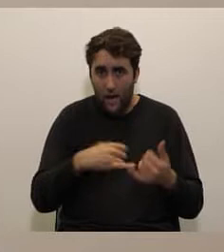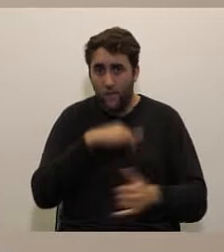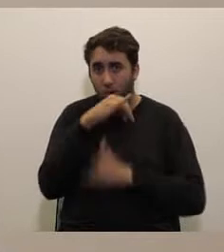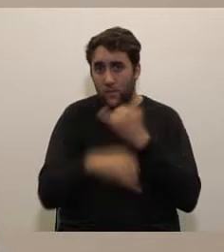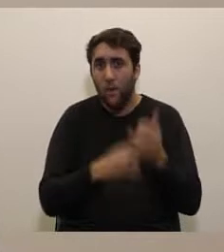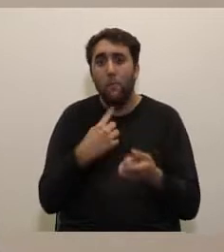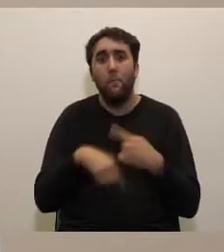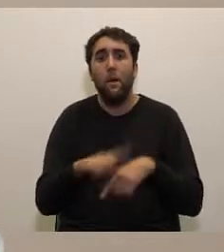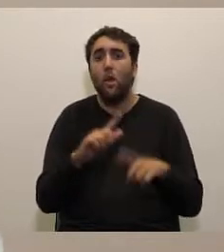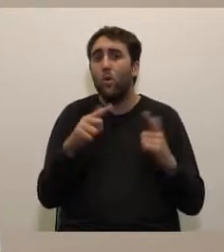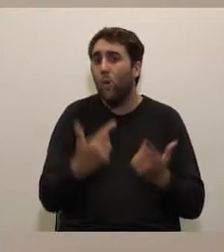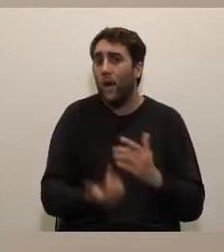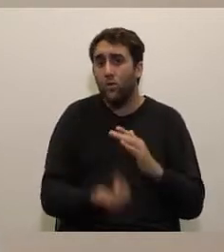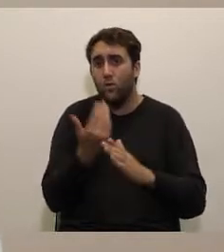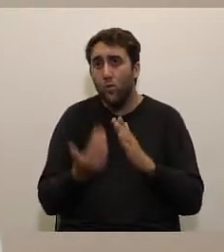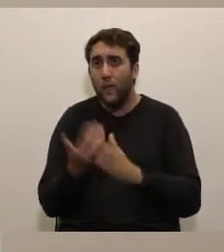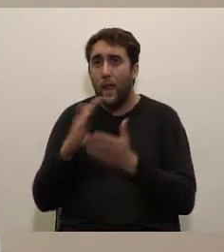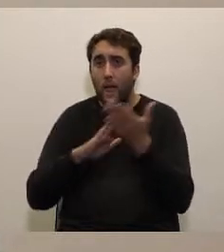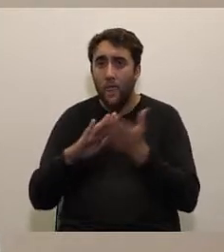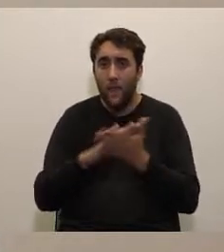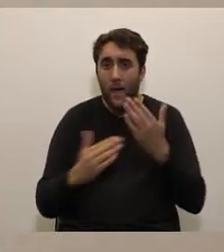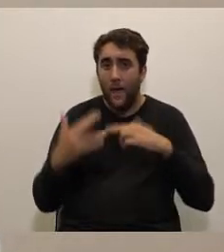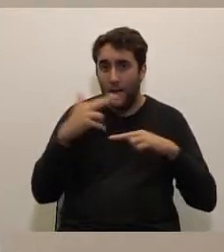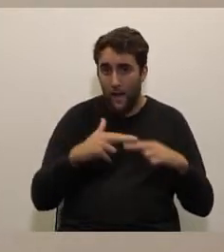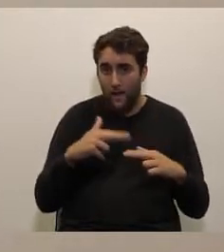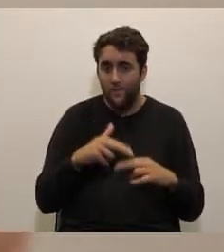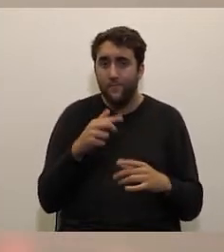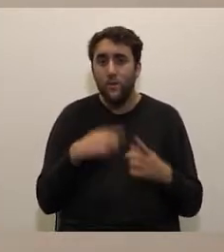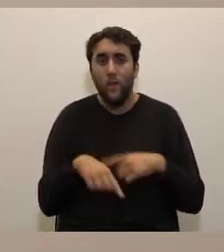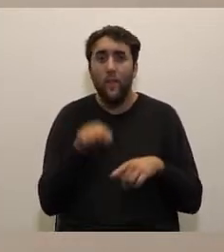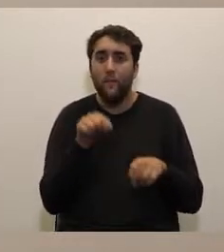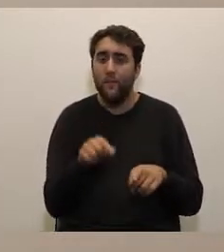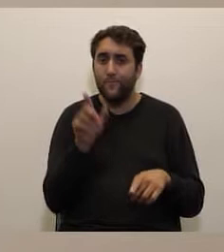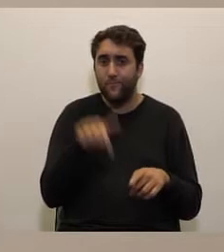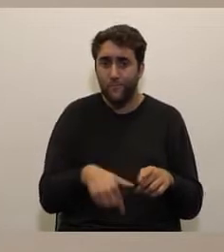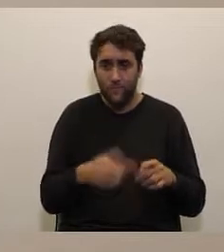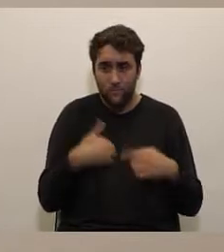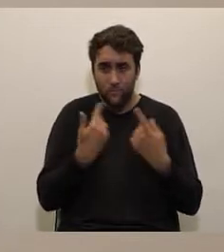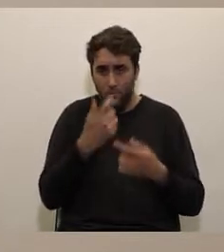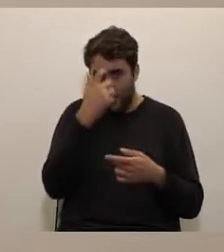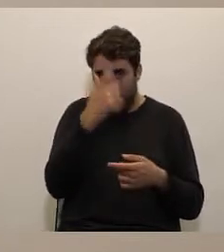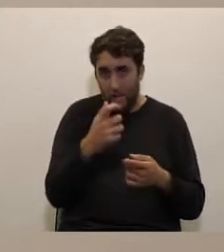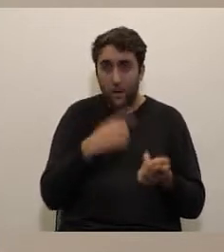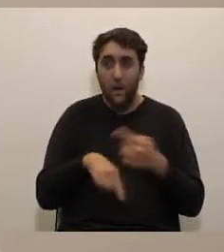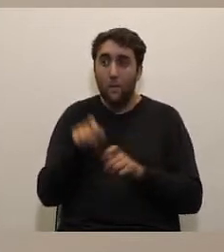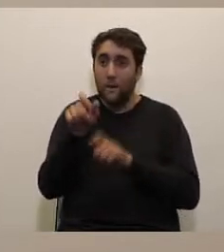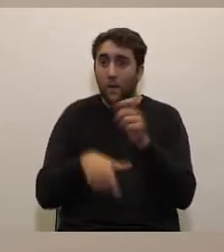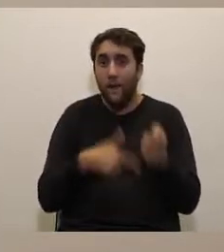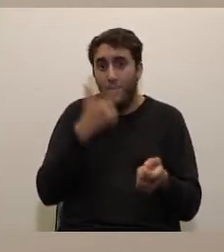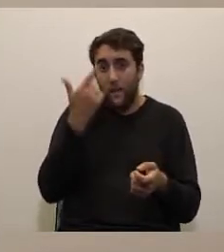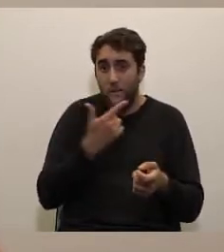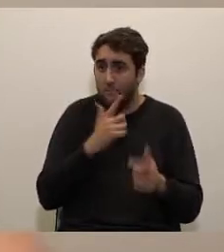y no existía ninguna base que disponibilizara esto, no solo para la ciencia, sino para la ciudadanía.